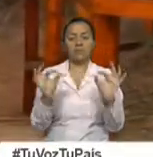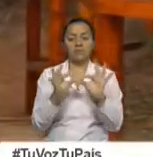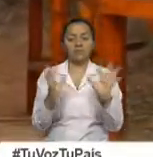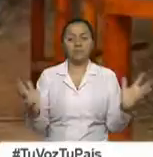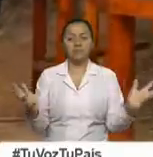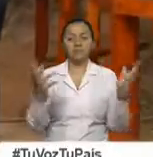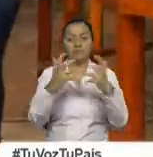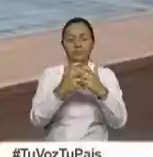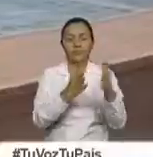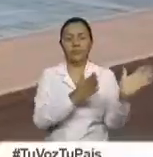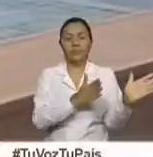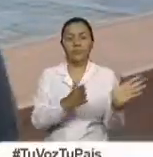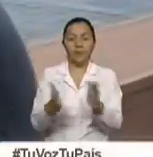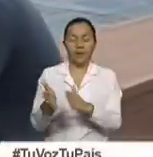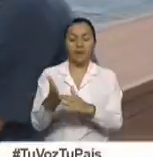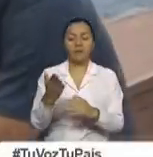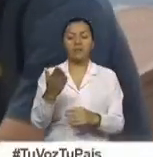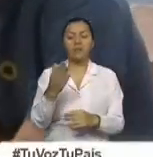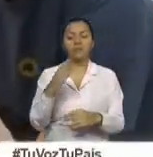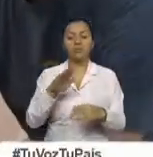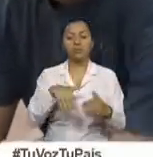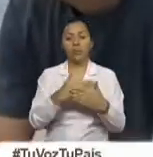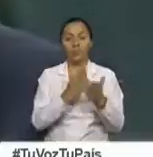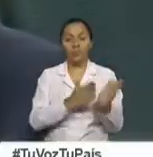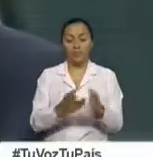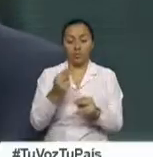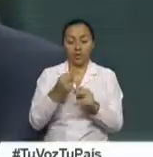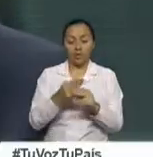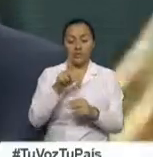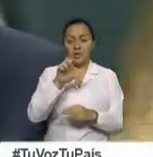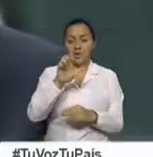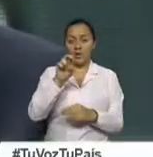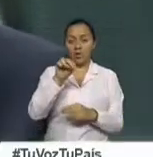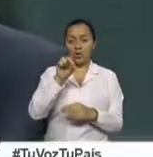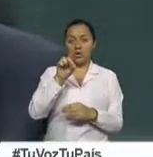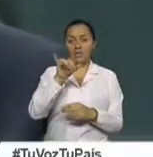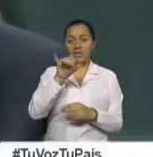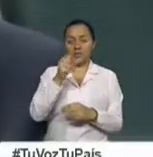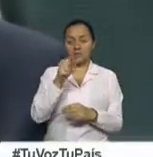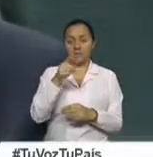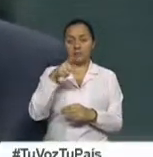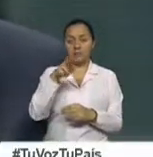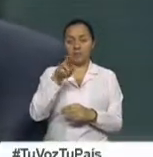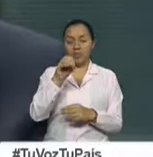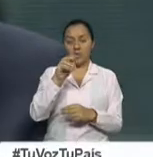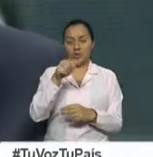en programas como la Misión Leonidas Pro Año. Nuestros jóvenes deben ser conscientes